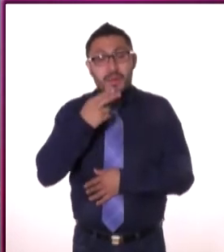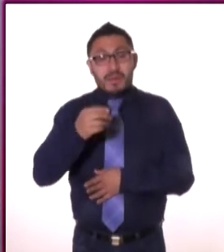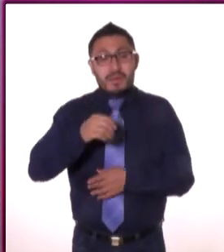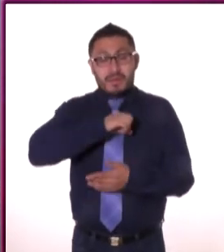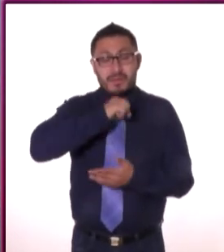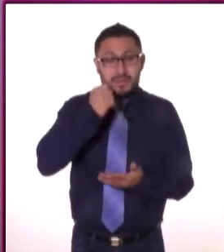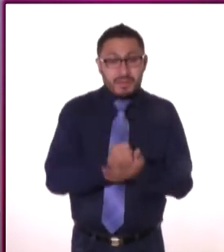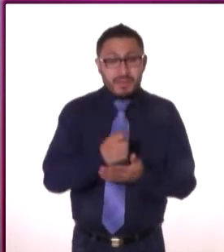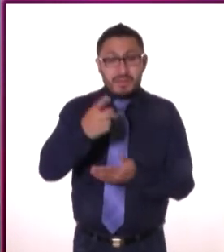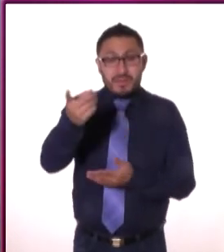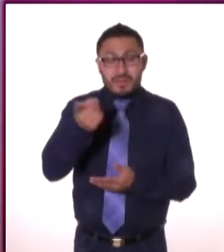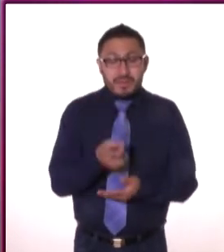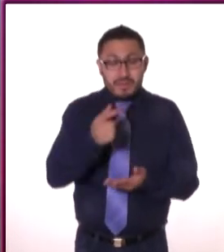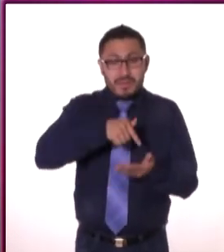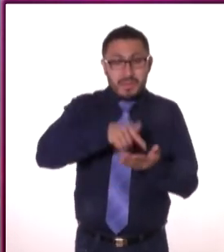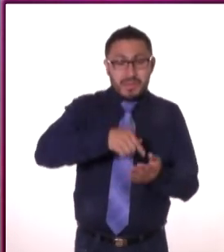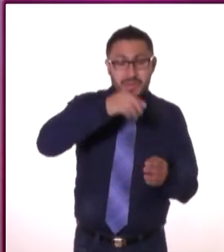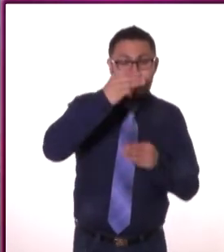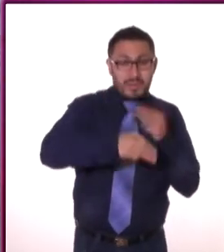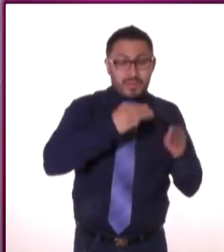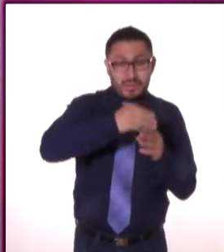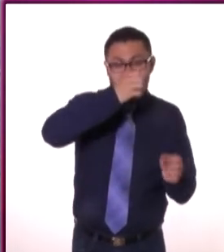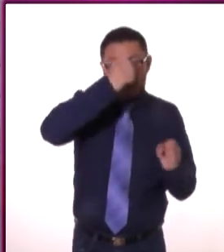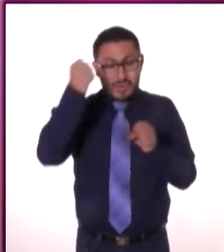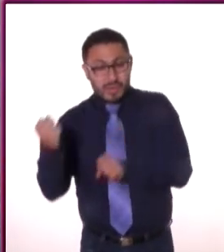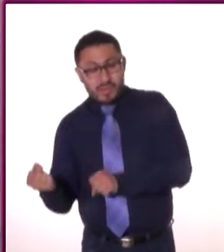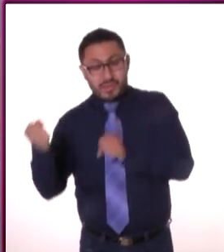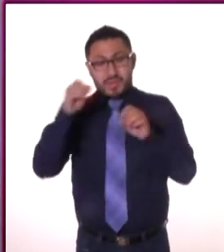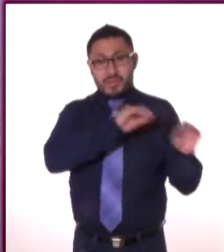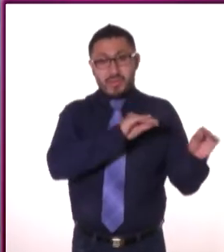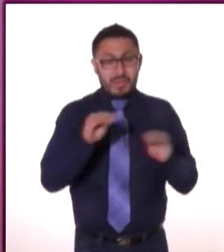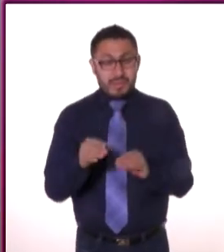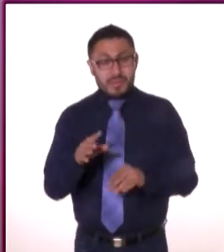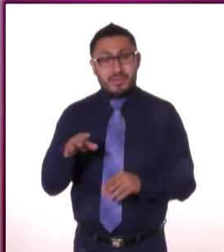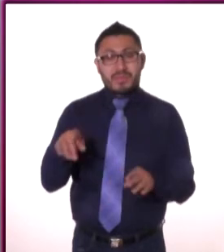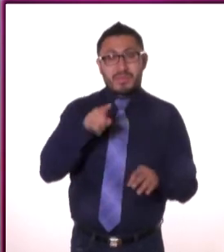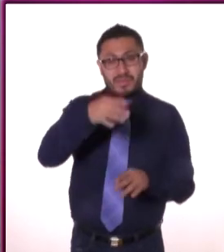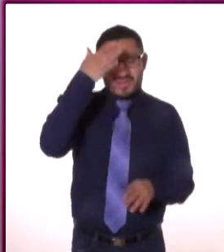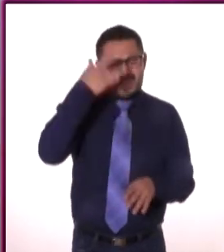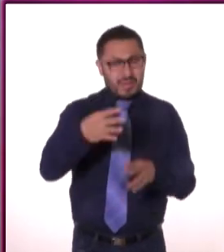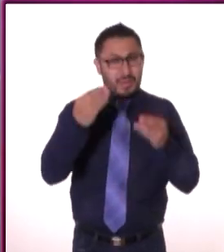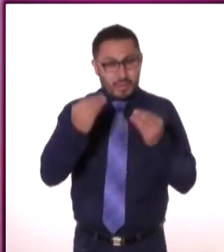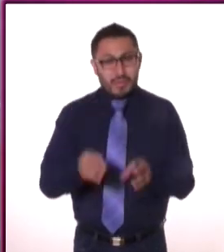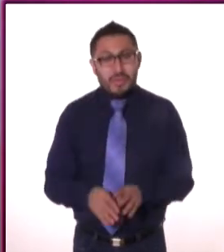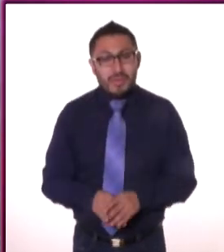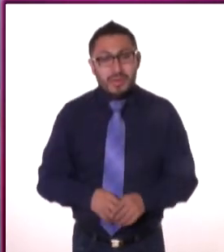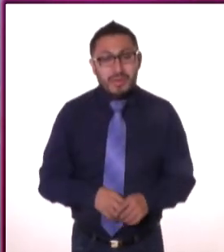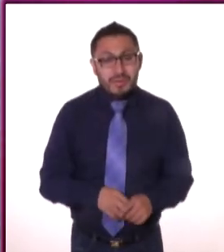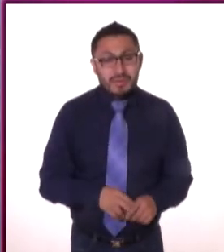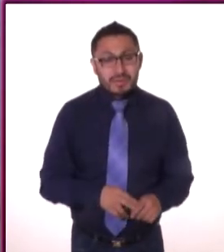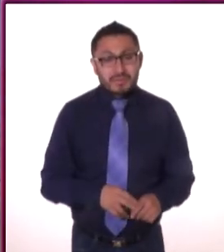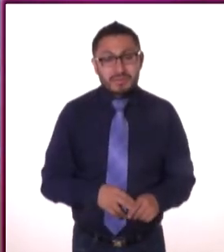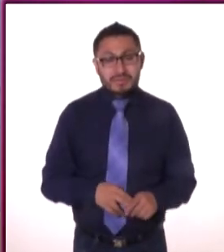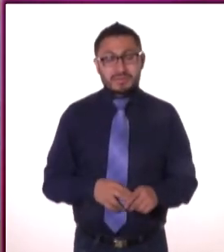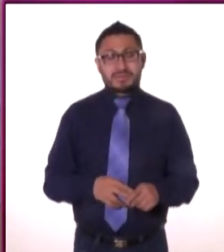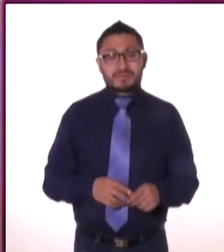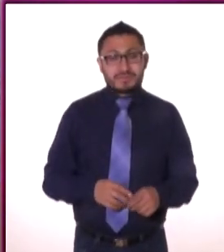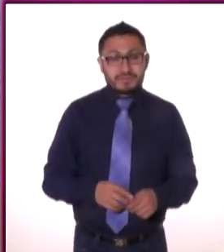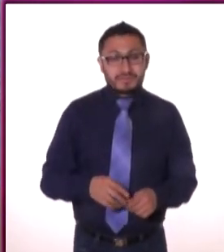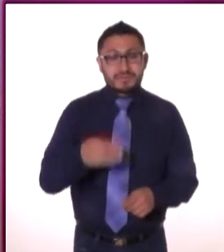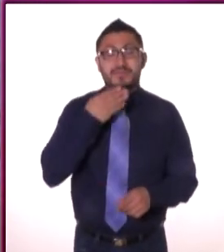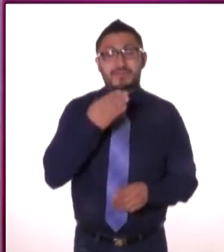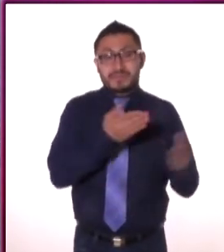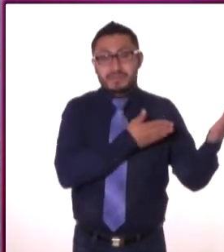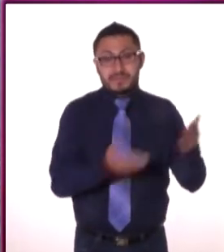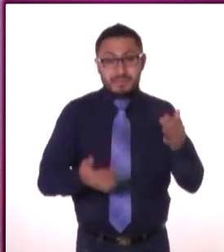la famosísima frase: "Dadme un punto de apoyo y moveré al mundo". Amiga, qué elemental, pero ¿cómo sabes? Eres como una enciclopedia,